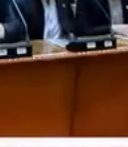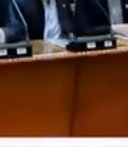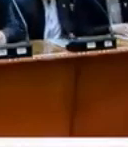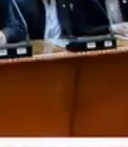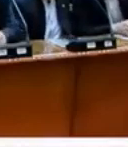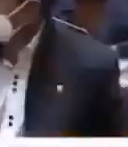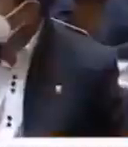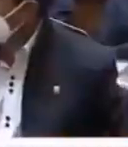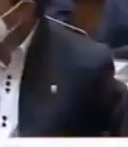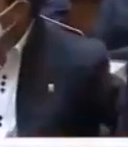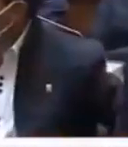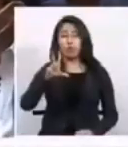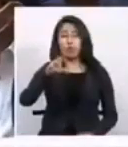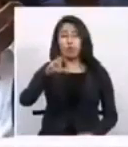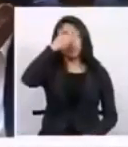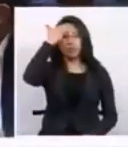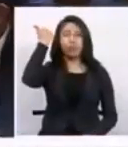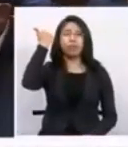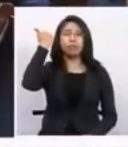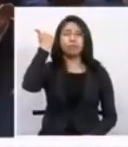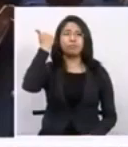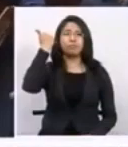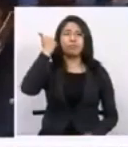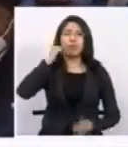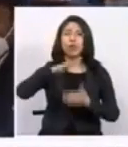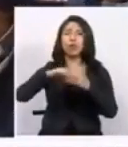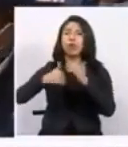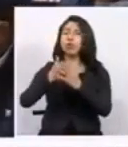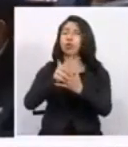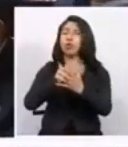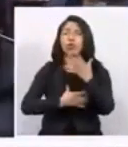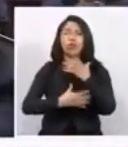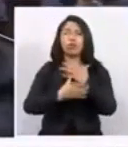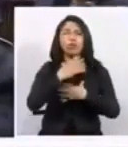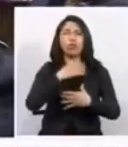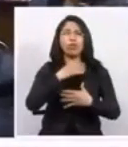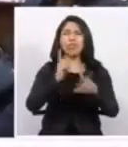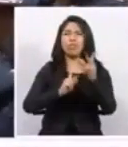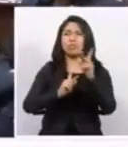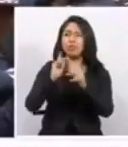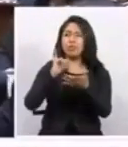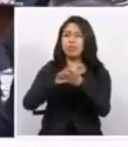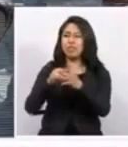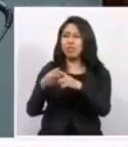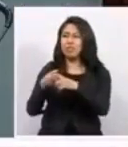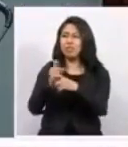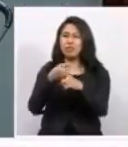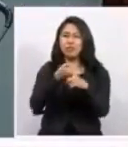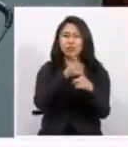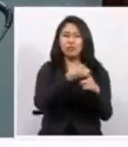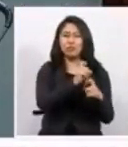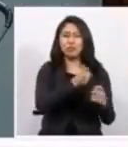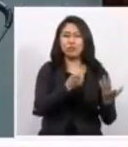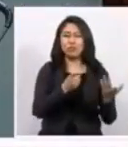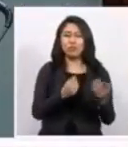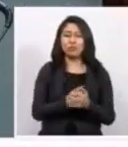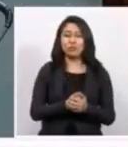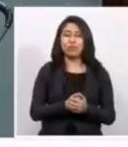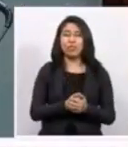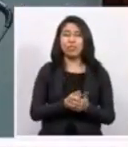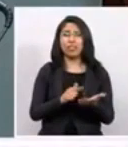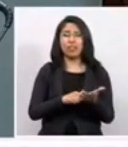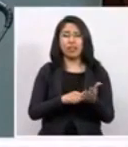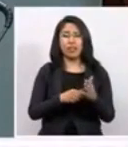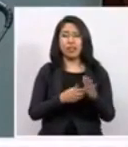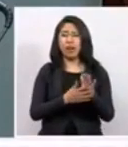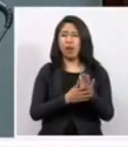No olvidaremos los anhelos de quienes se han visto tan afectados en este año fatídico, marcado por el